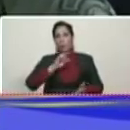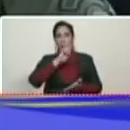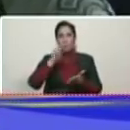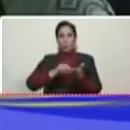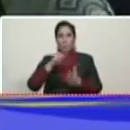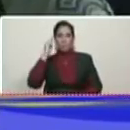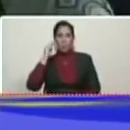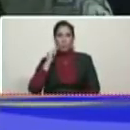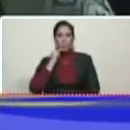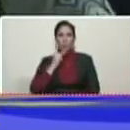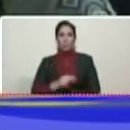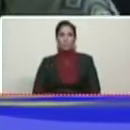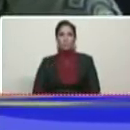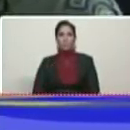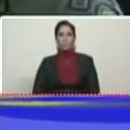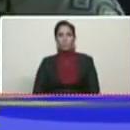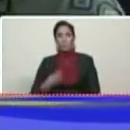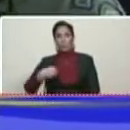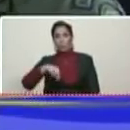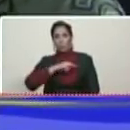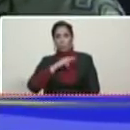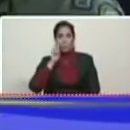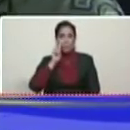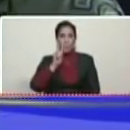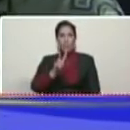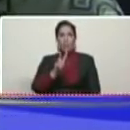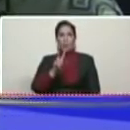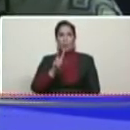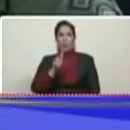Bolivariana. Nosotros vemos por allí con mucho,